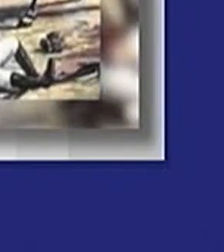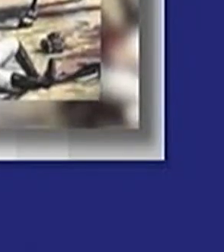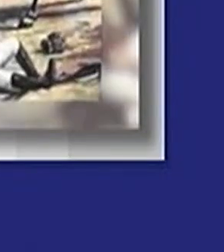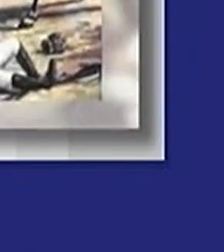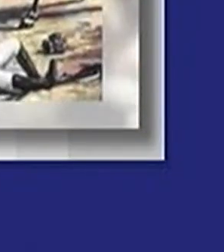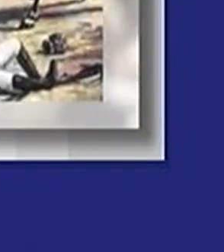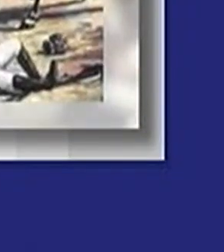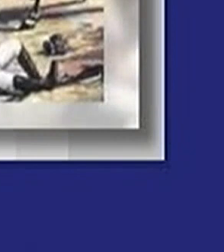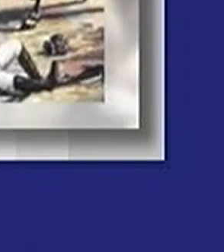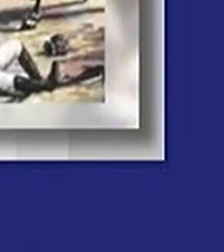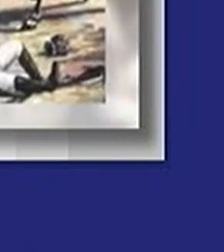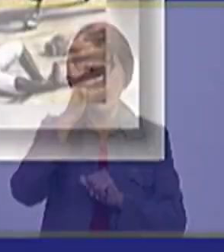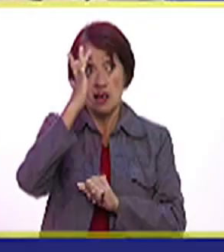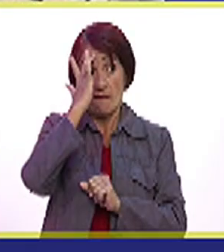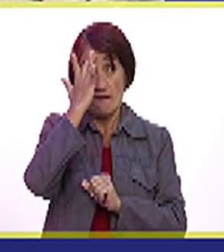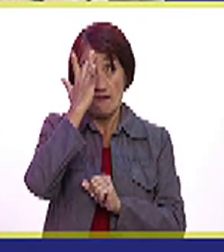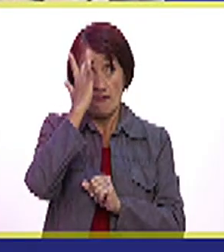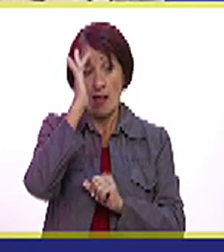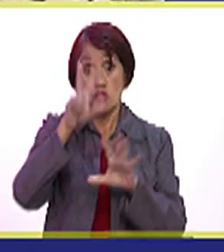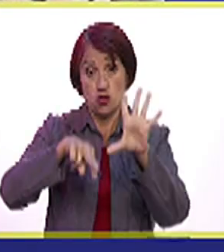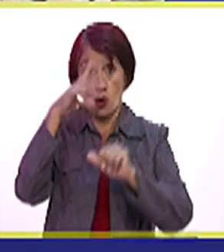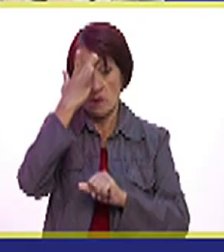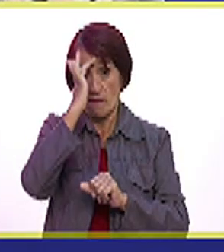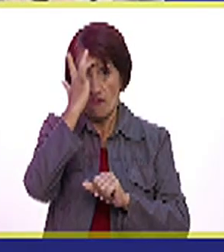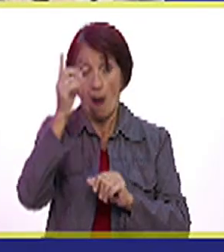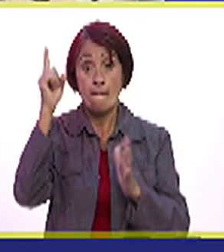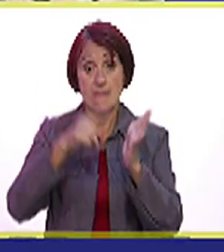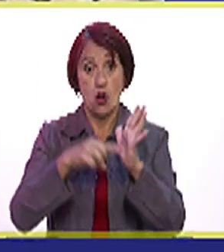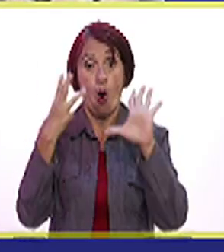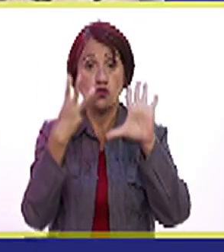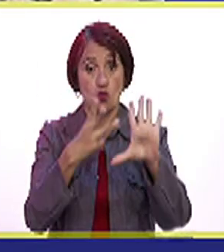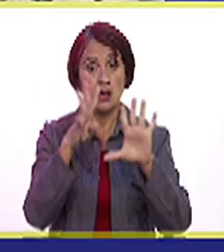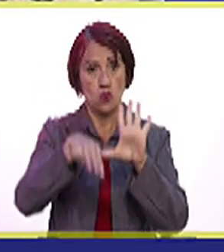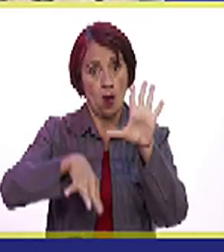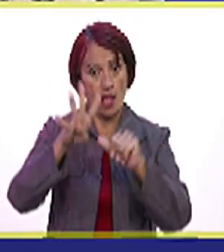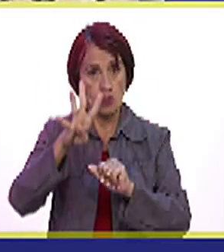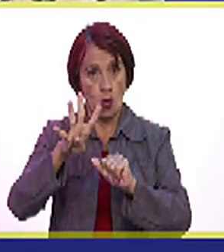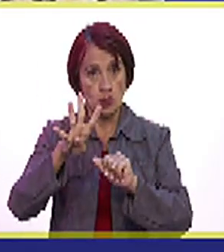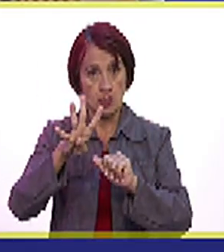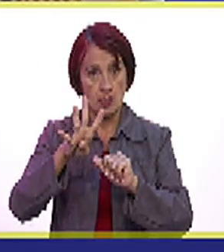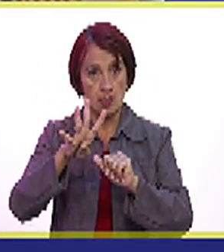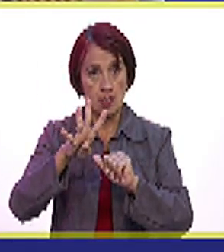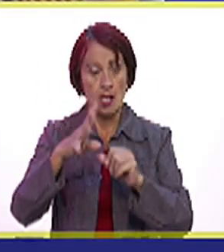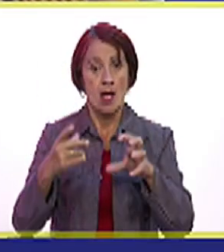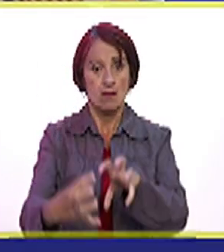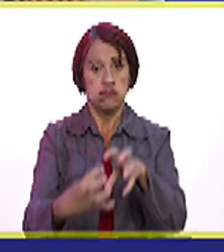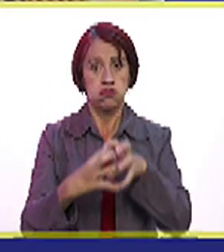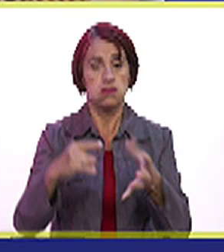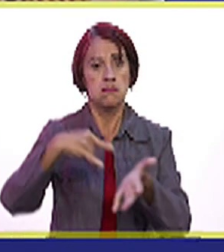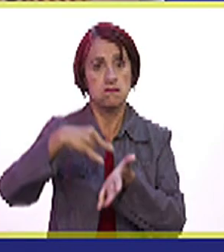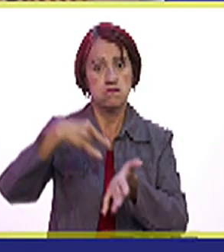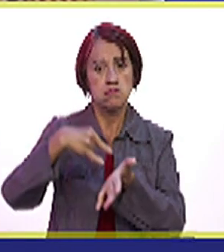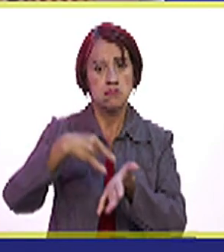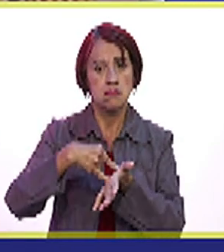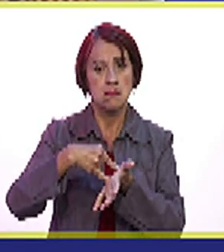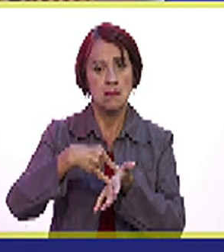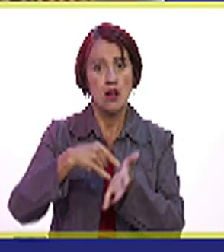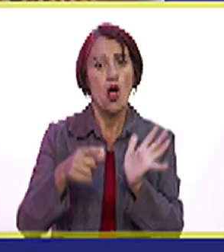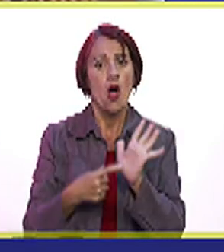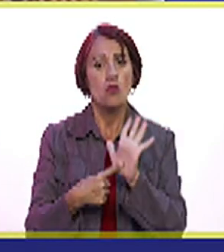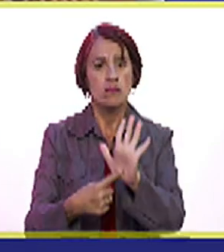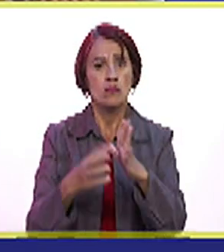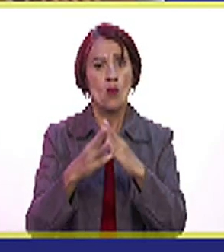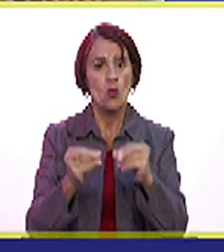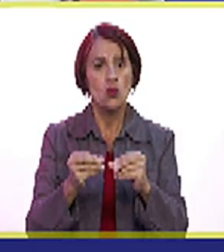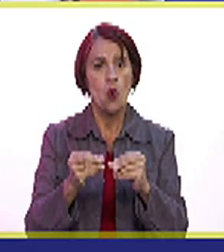El 12 de febrero de 1814 se libra la Batalla de la Victoria, Estado Aragua. En esta batalla, José Félix Riva, al